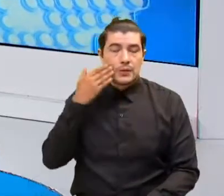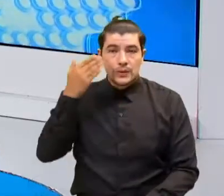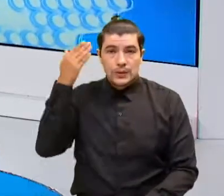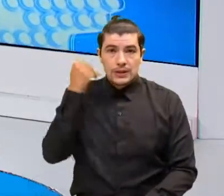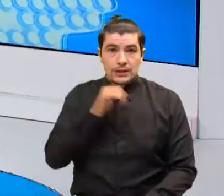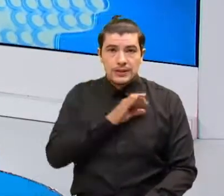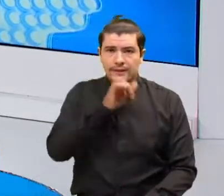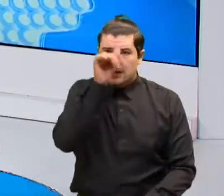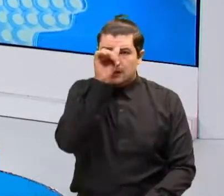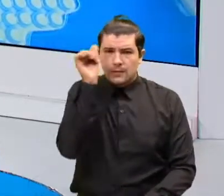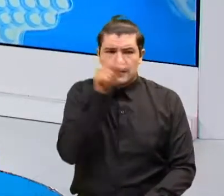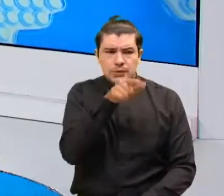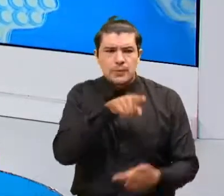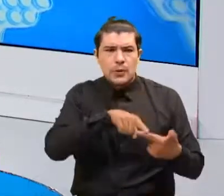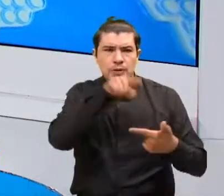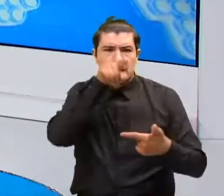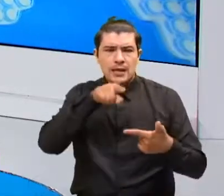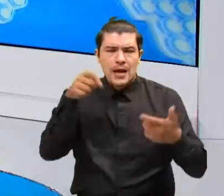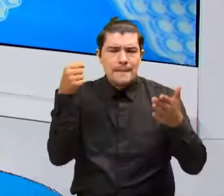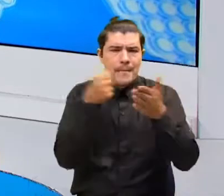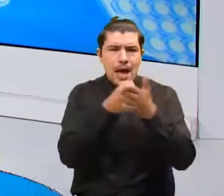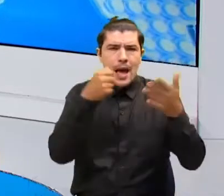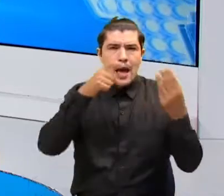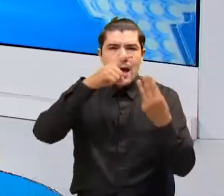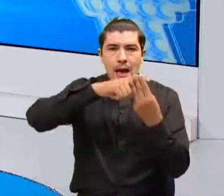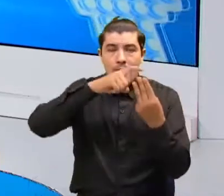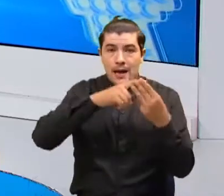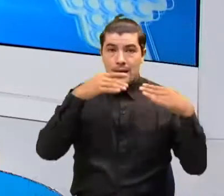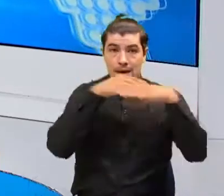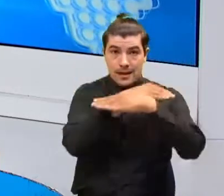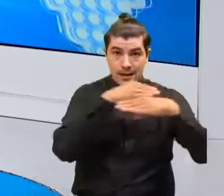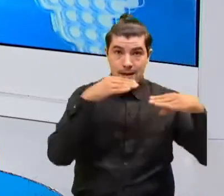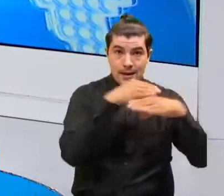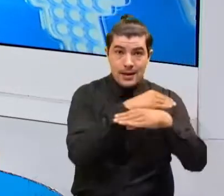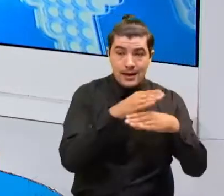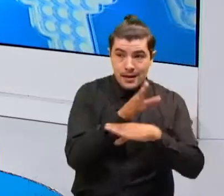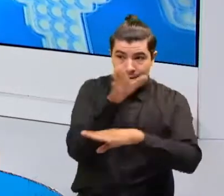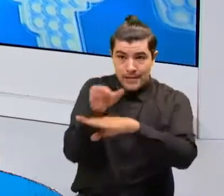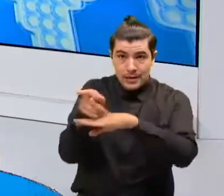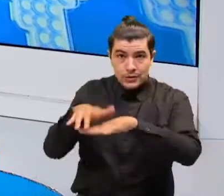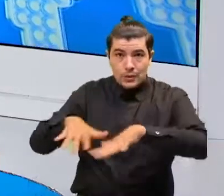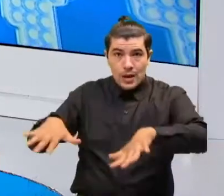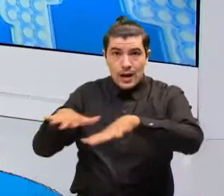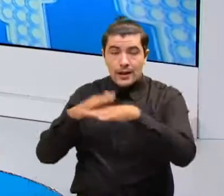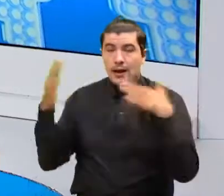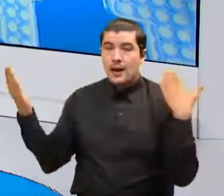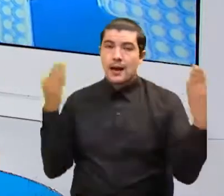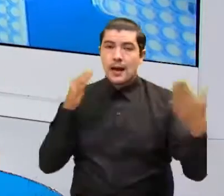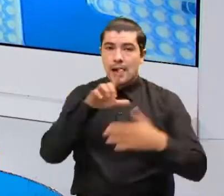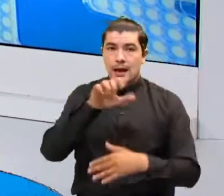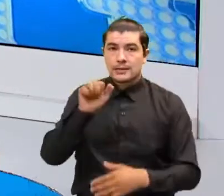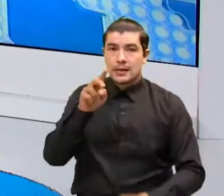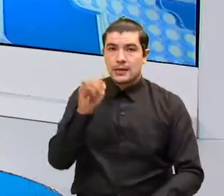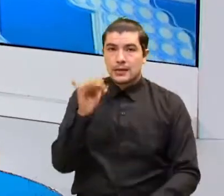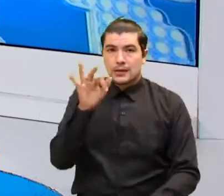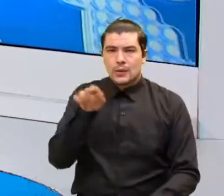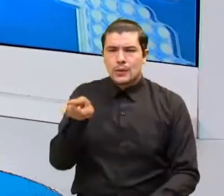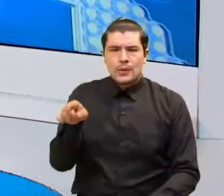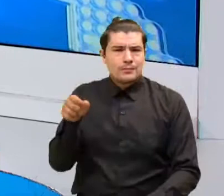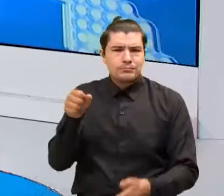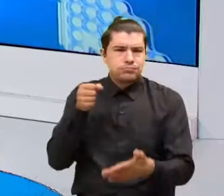la accidentalidad. Una persona habría muerto en la vía que conduce al corregimiento del Llanito de la capital petrolera. Ángela, buenas